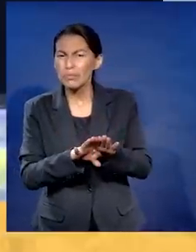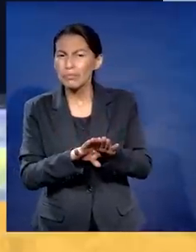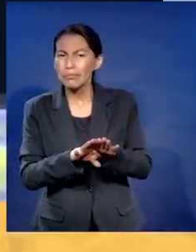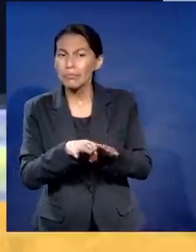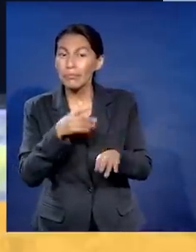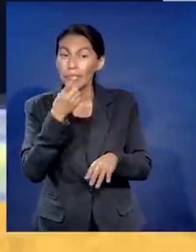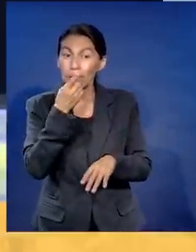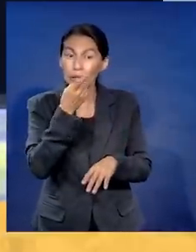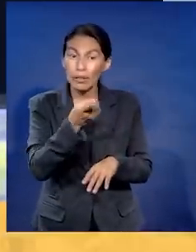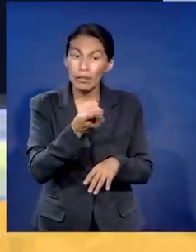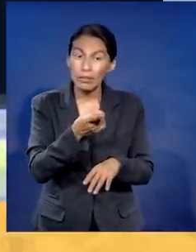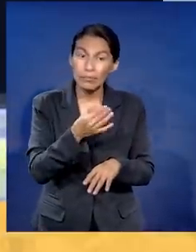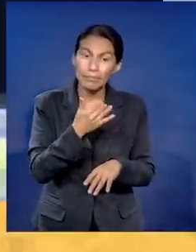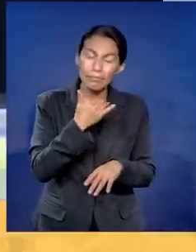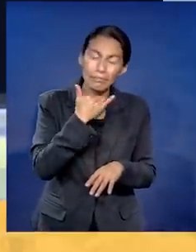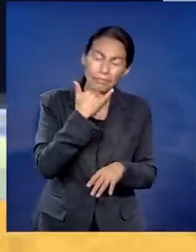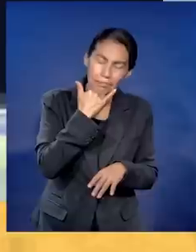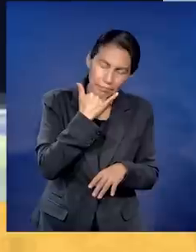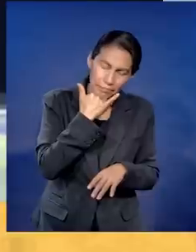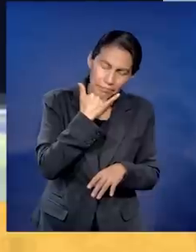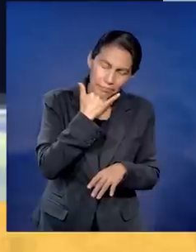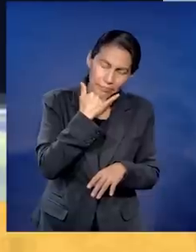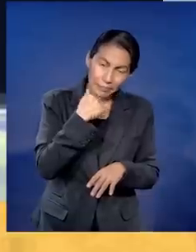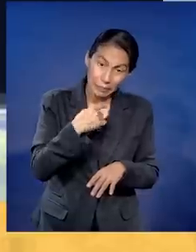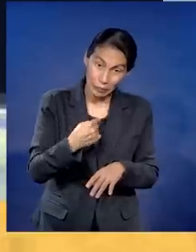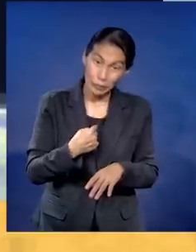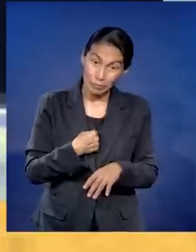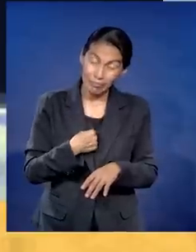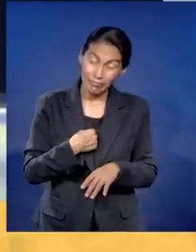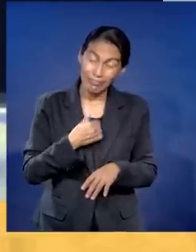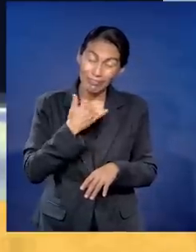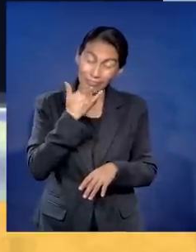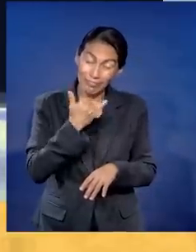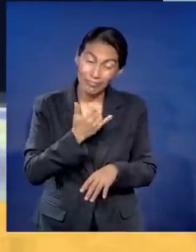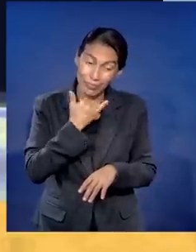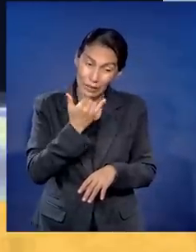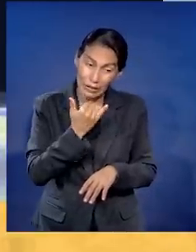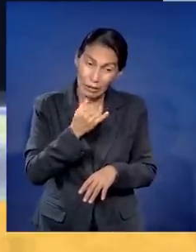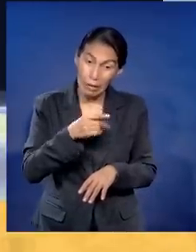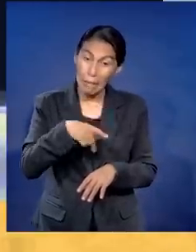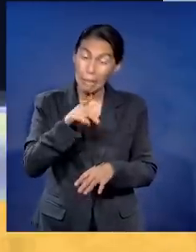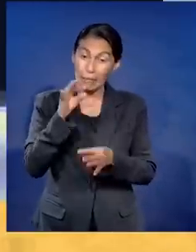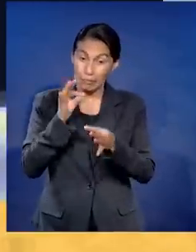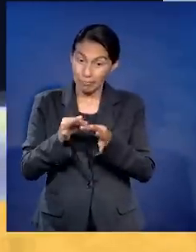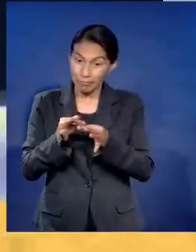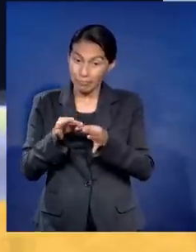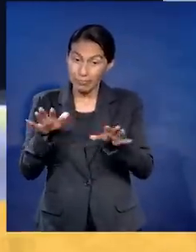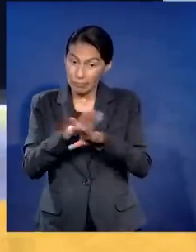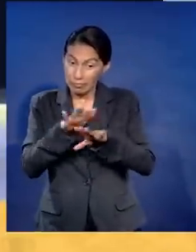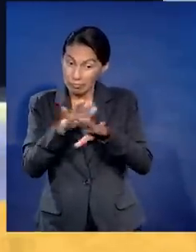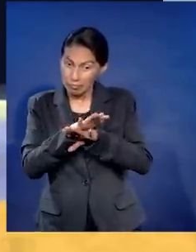se podrían resolver con un perdóname, me he equivocado,